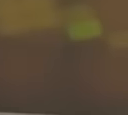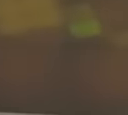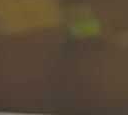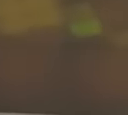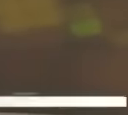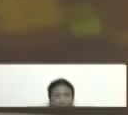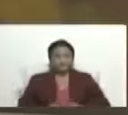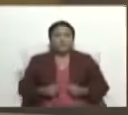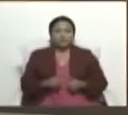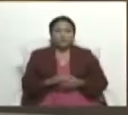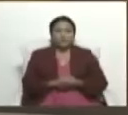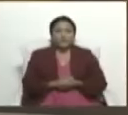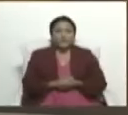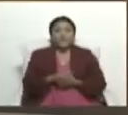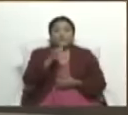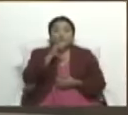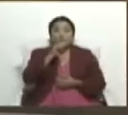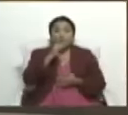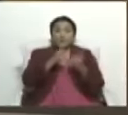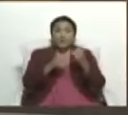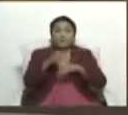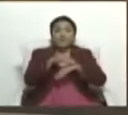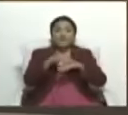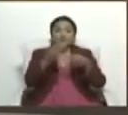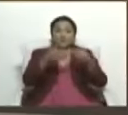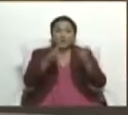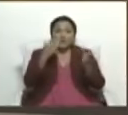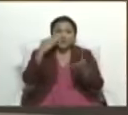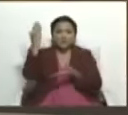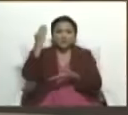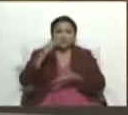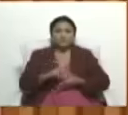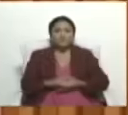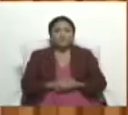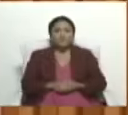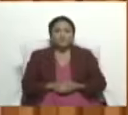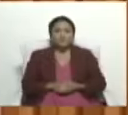Se genera información de último minuto en el Ministerio Público. Vamos a verlo.